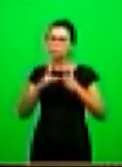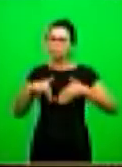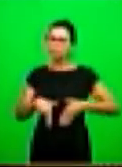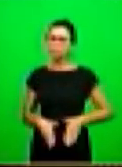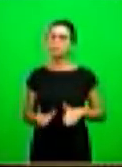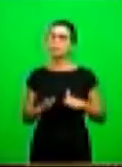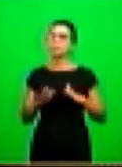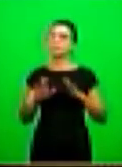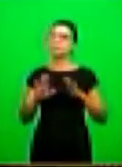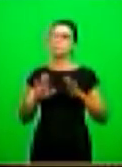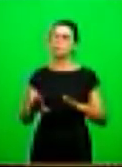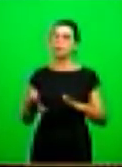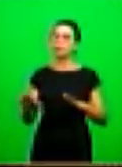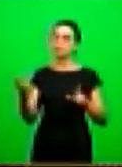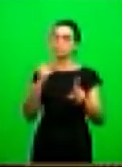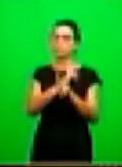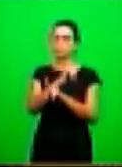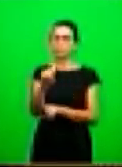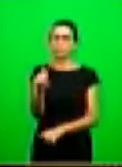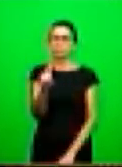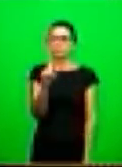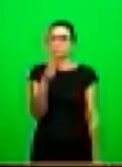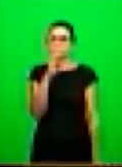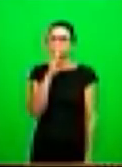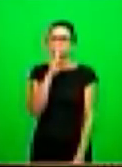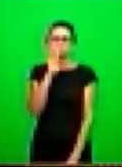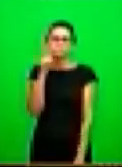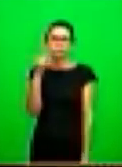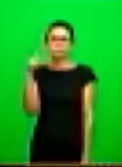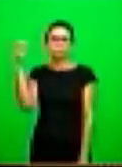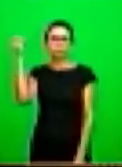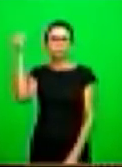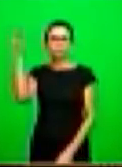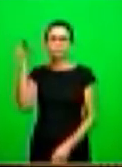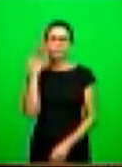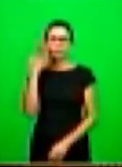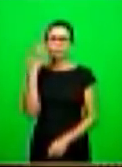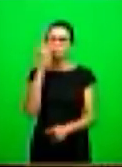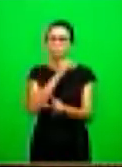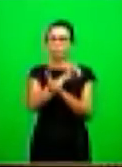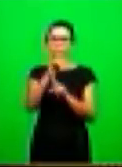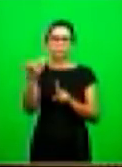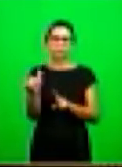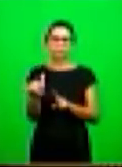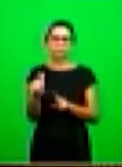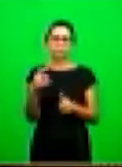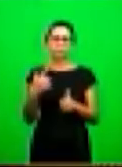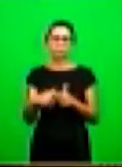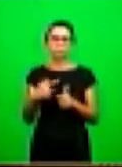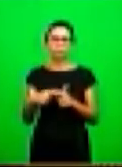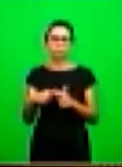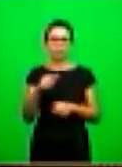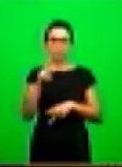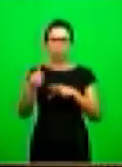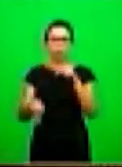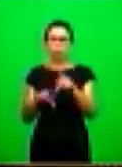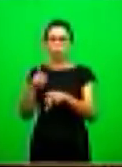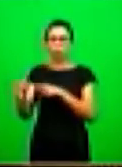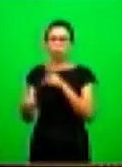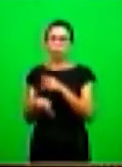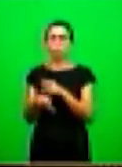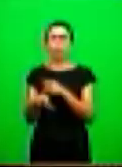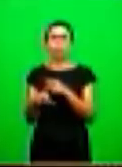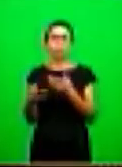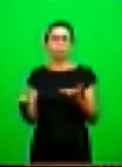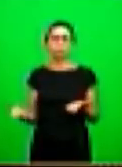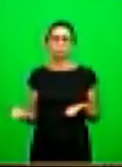pasó? Los profetas se callaron. No había más profecía. Nadie quería oír la voz de Dios. El